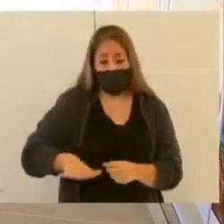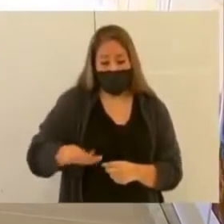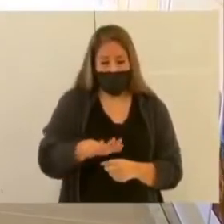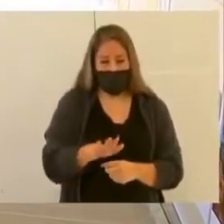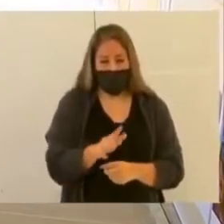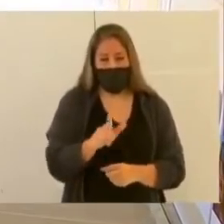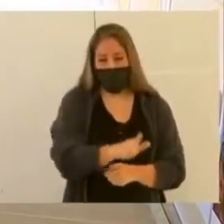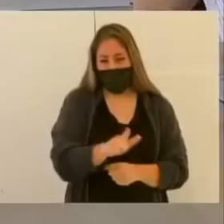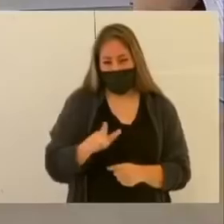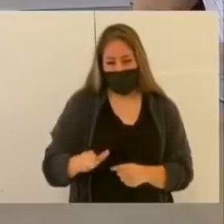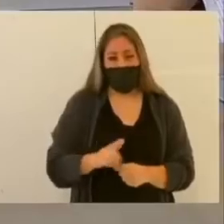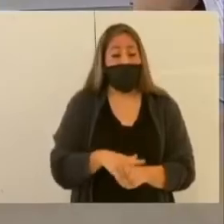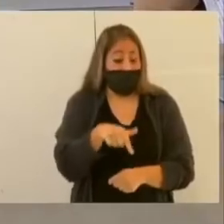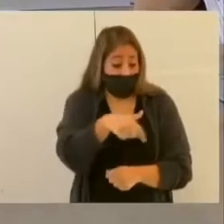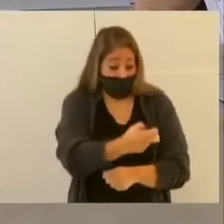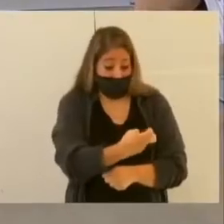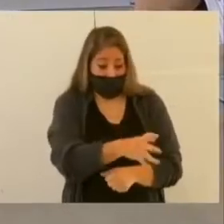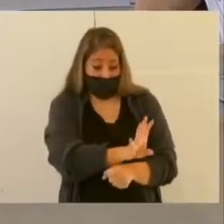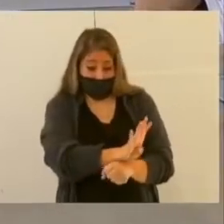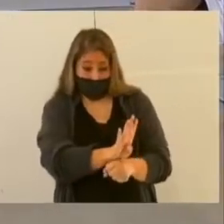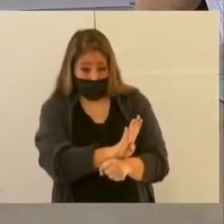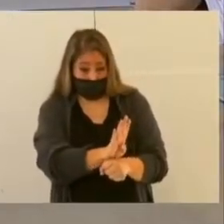rurales, que este beneficio pues también